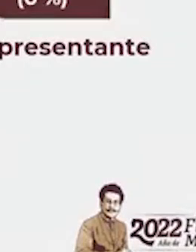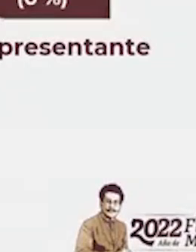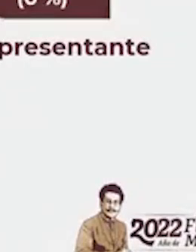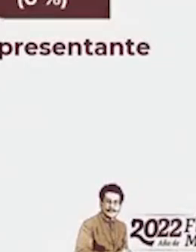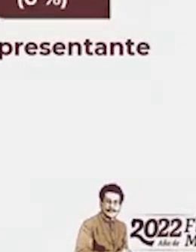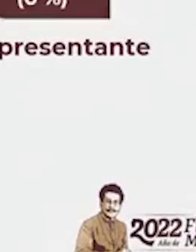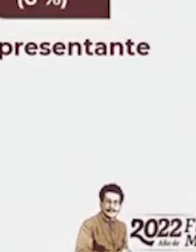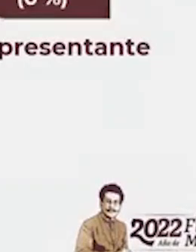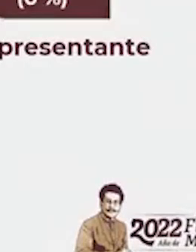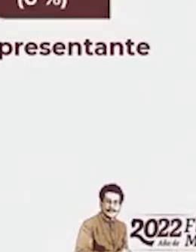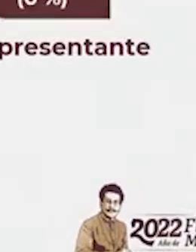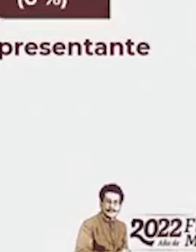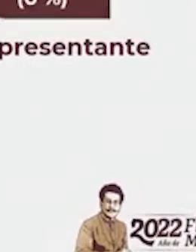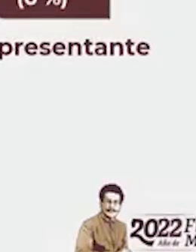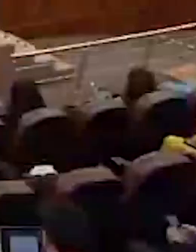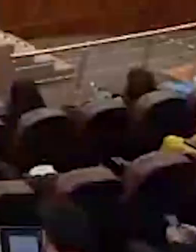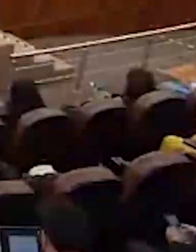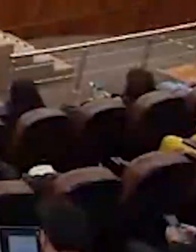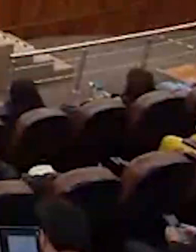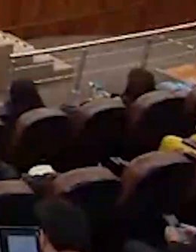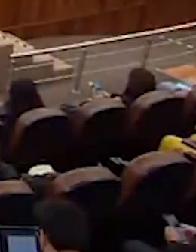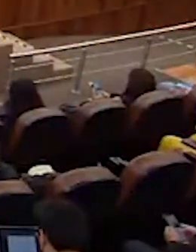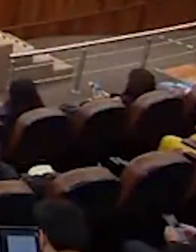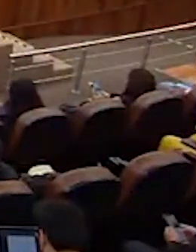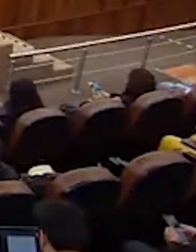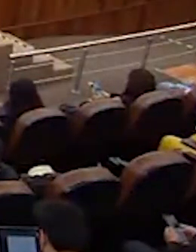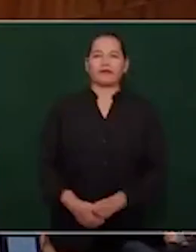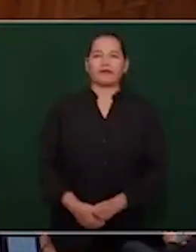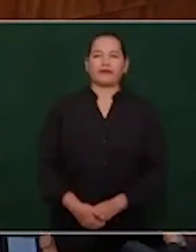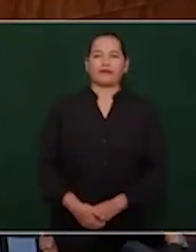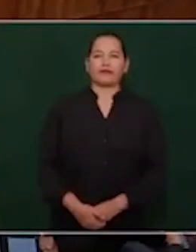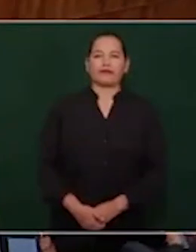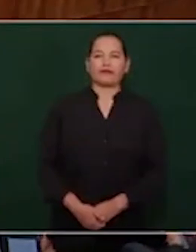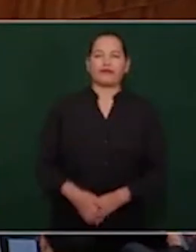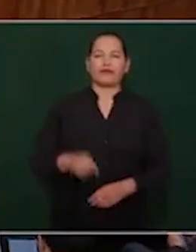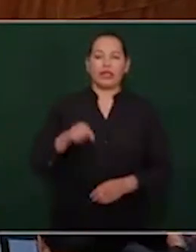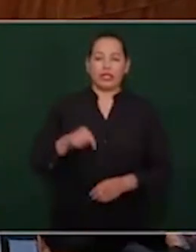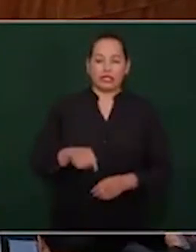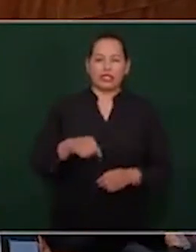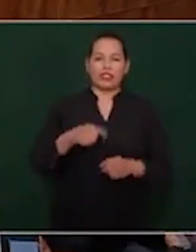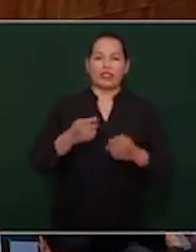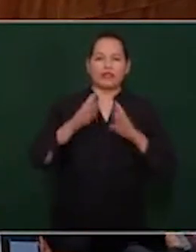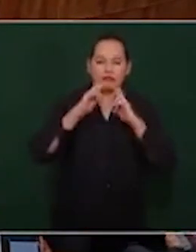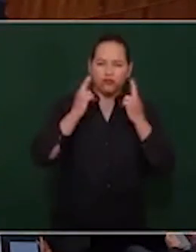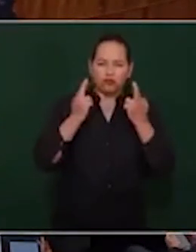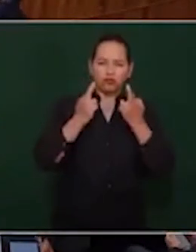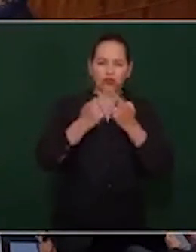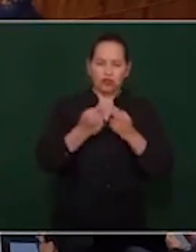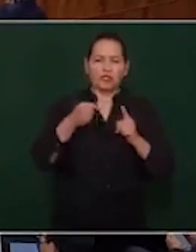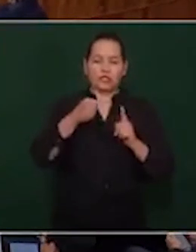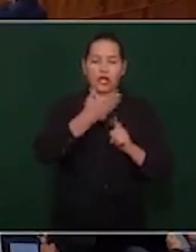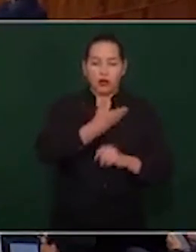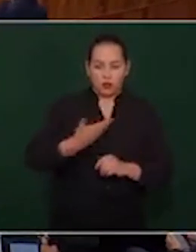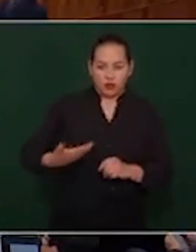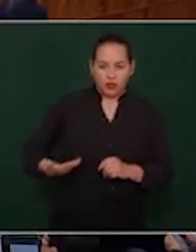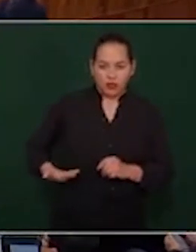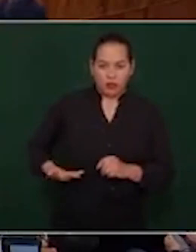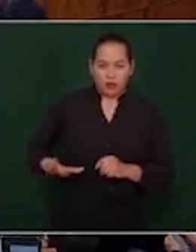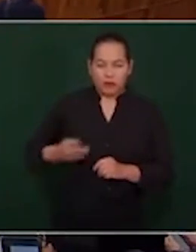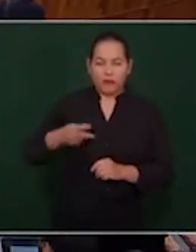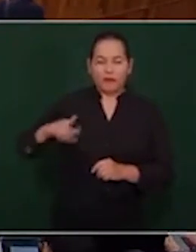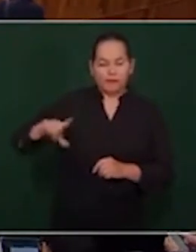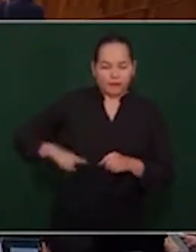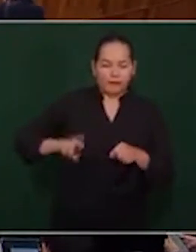gobernador ha estado presente. El 100% de esas sesiones han sido presididas por el gobernador y coordinado todos